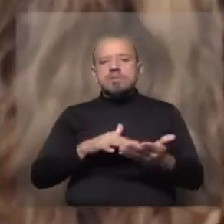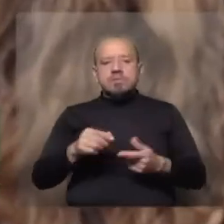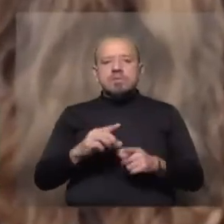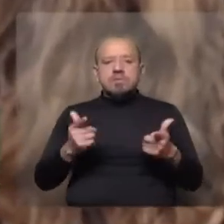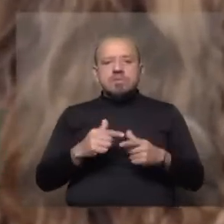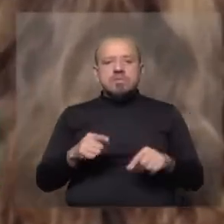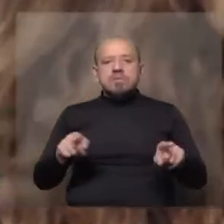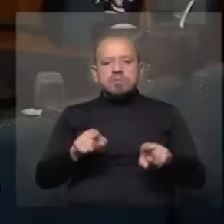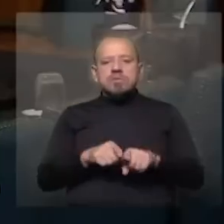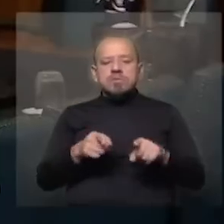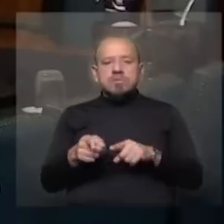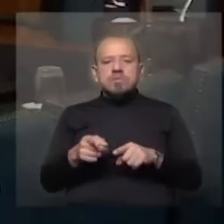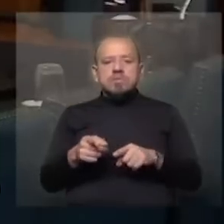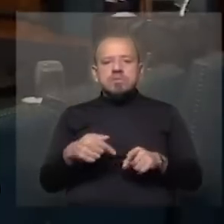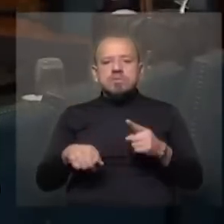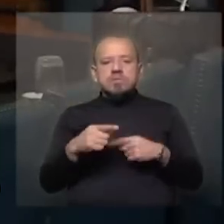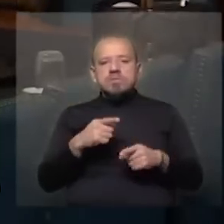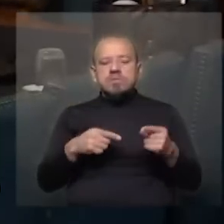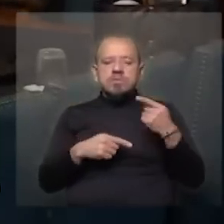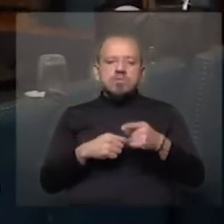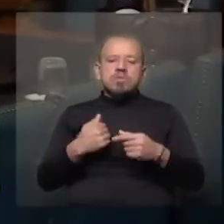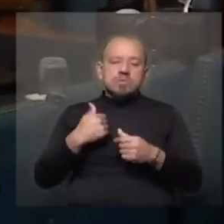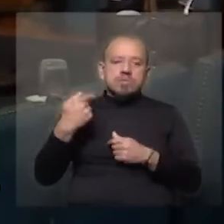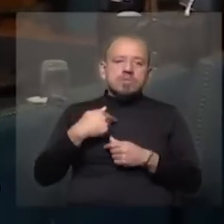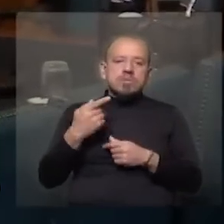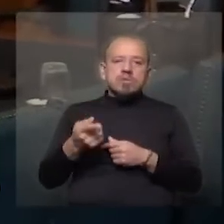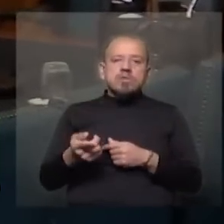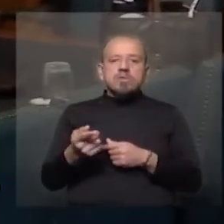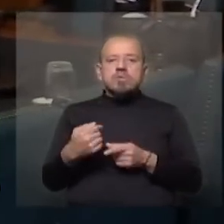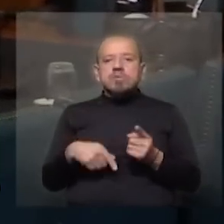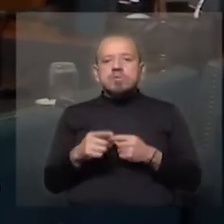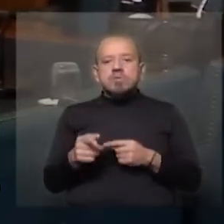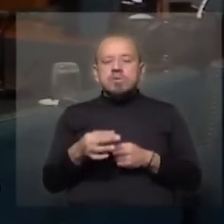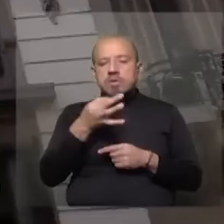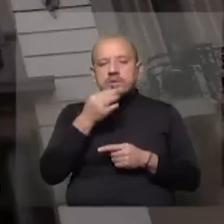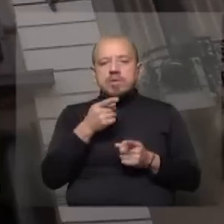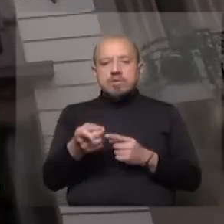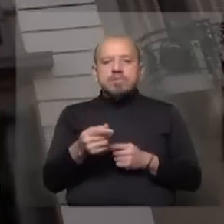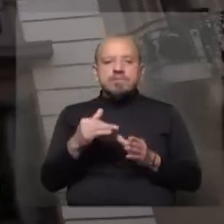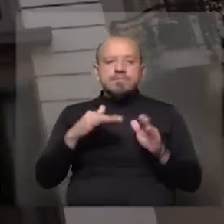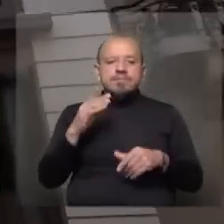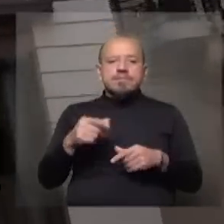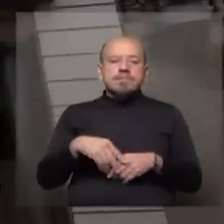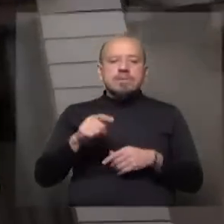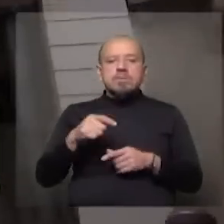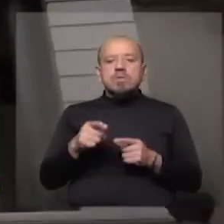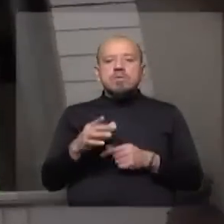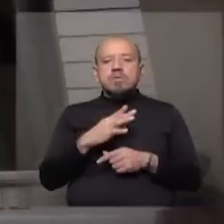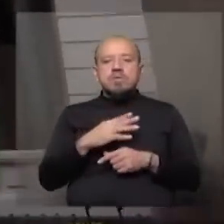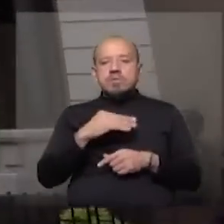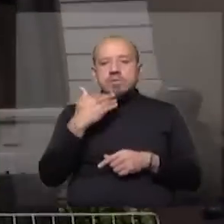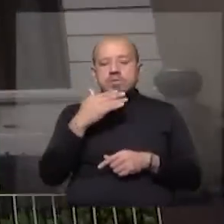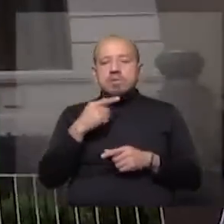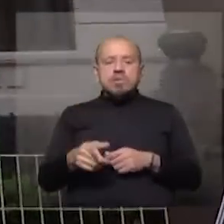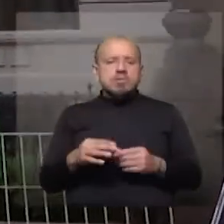similar encarnizamiento como el dirigido contra mi persona en este marco el legislador aseguró que la suprema corte de justicia entiende que en